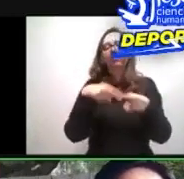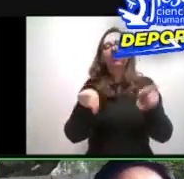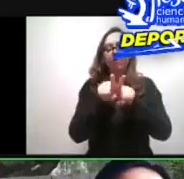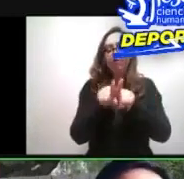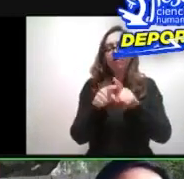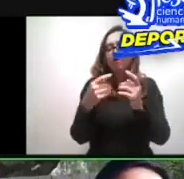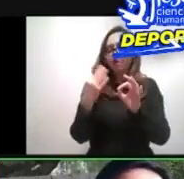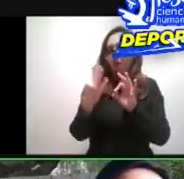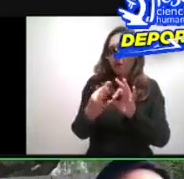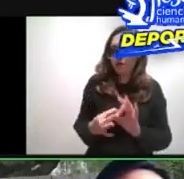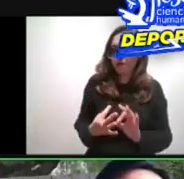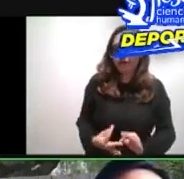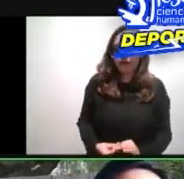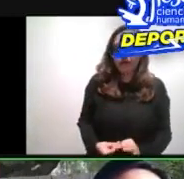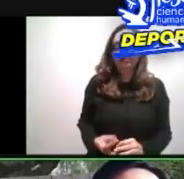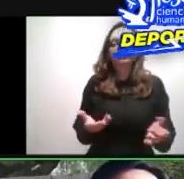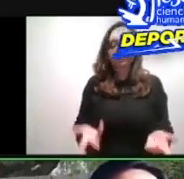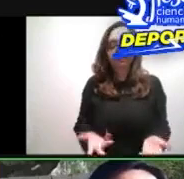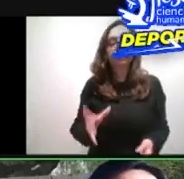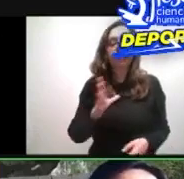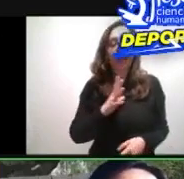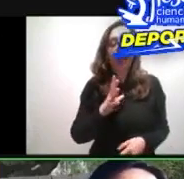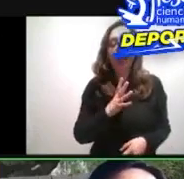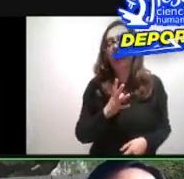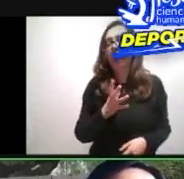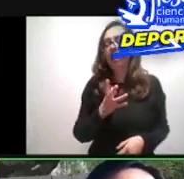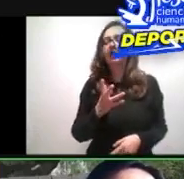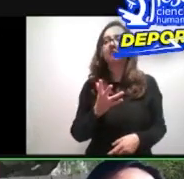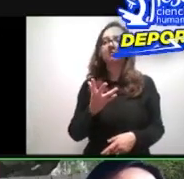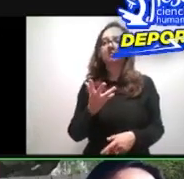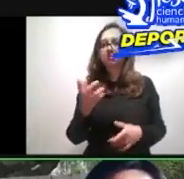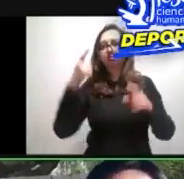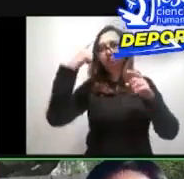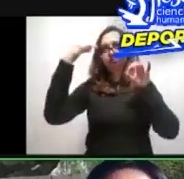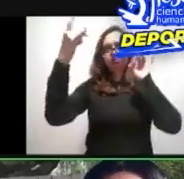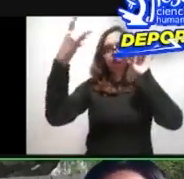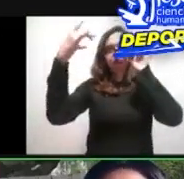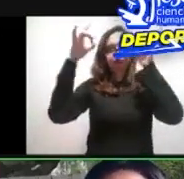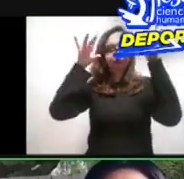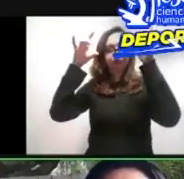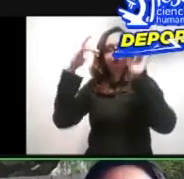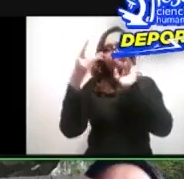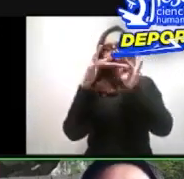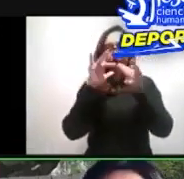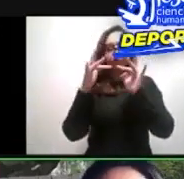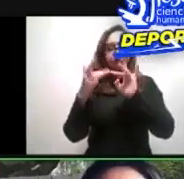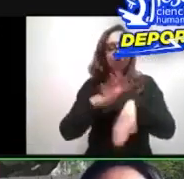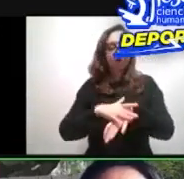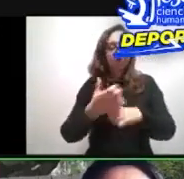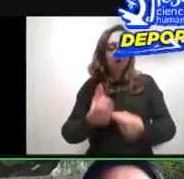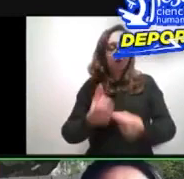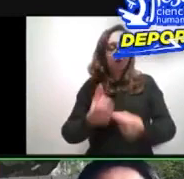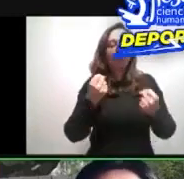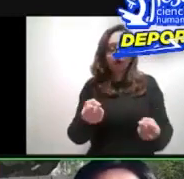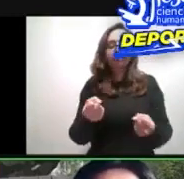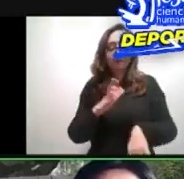ejecutivo. Y hay un cambio muy importante en la conectividad neuronal, es decir, que se vuelve más fuerte como vimos en el caso